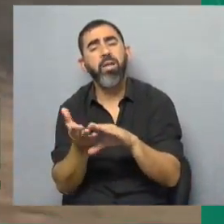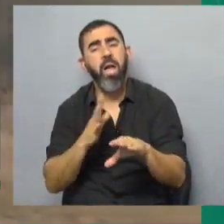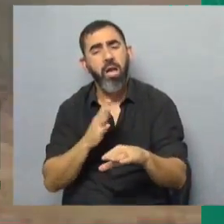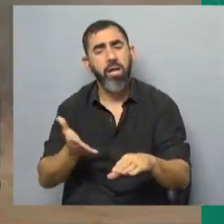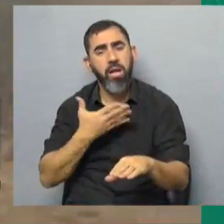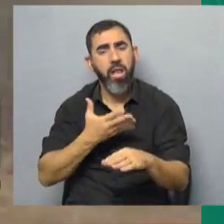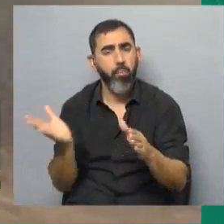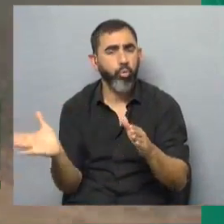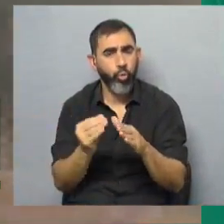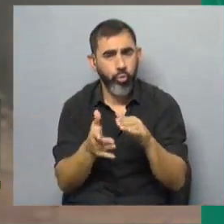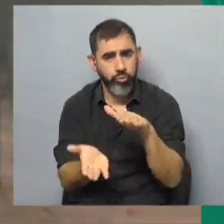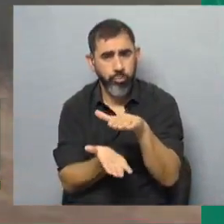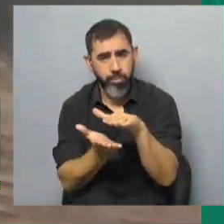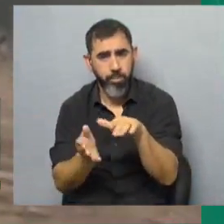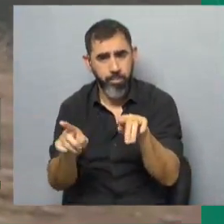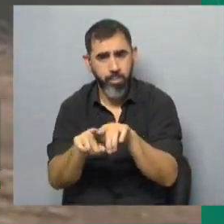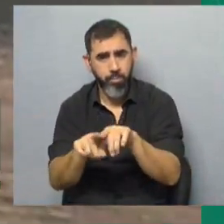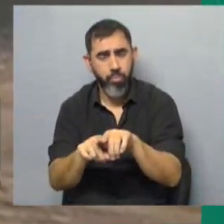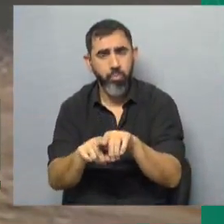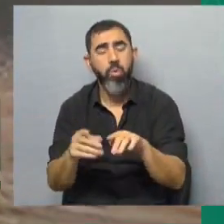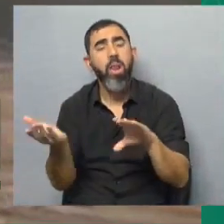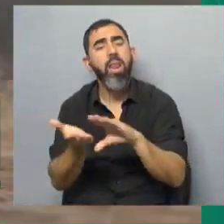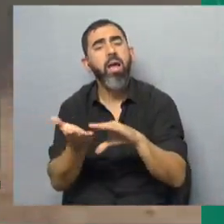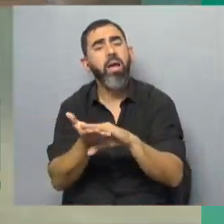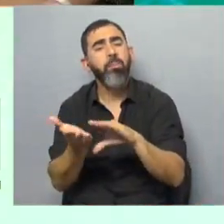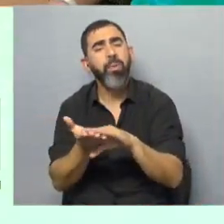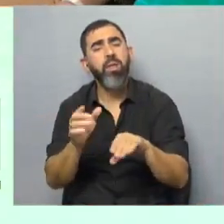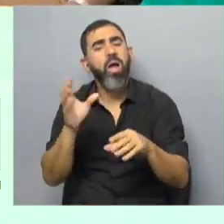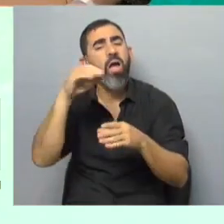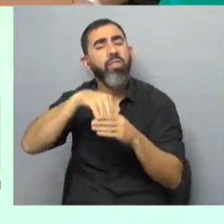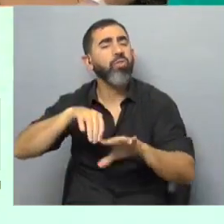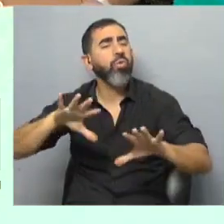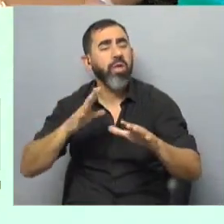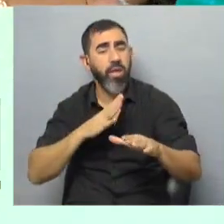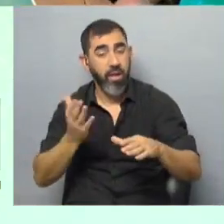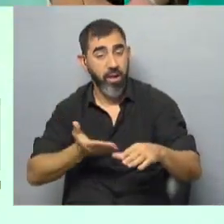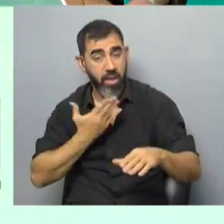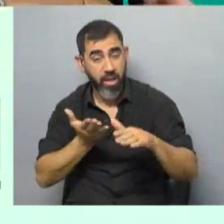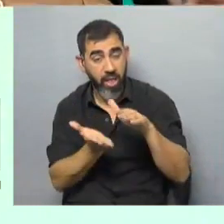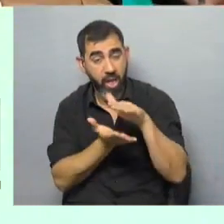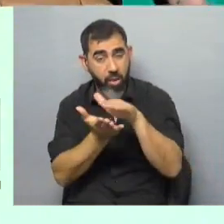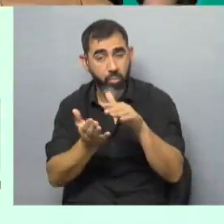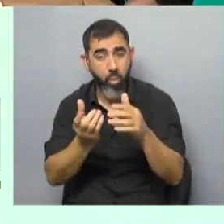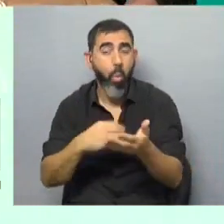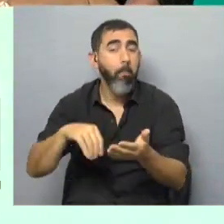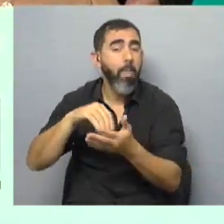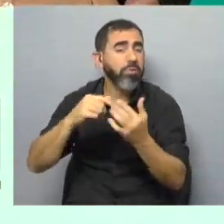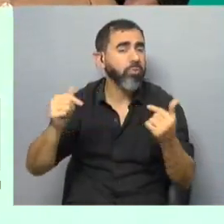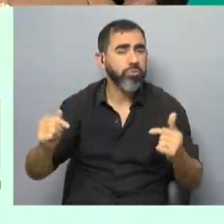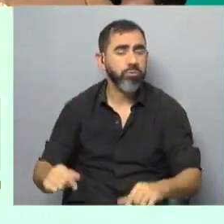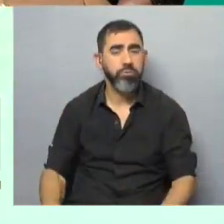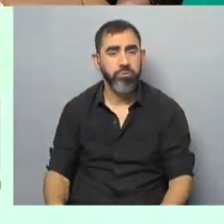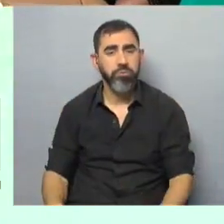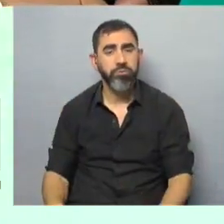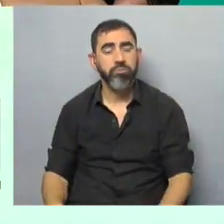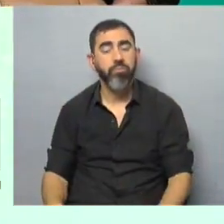más? ¿Cómo? La carpeta que ustedes le van a entregar al presidente, ¿tiene estos reclamos o hay algo más? No, en